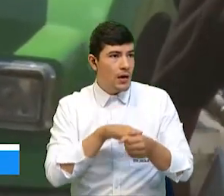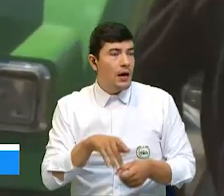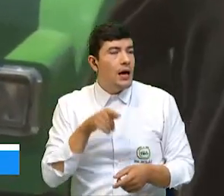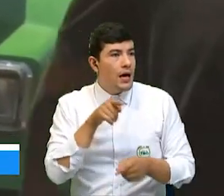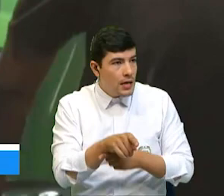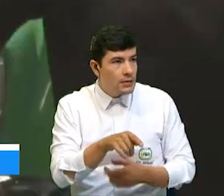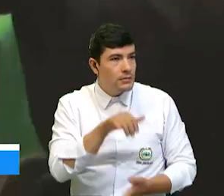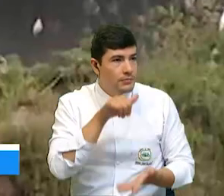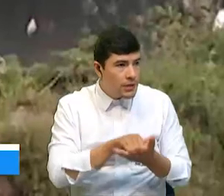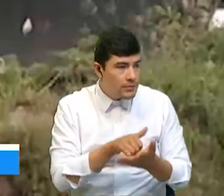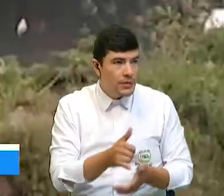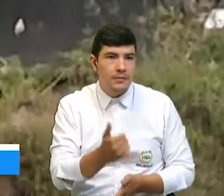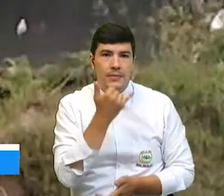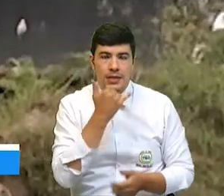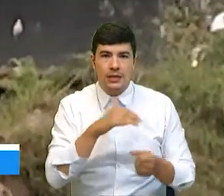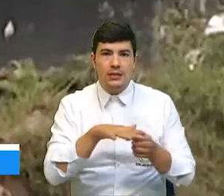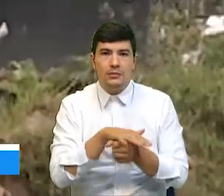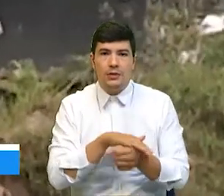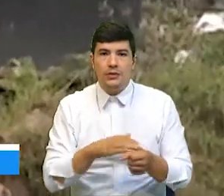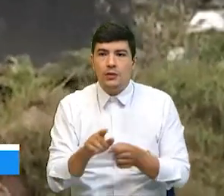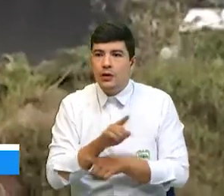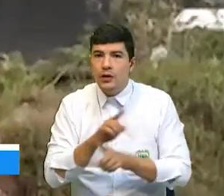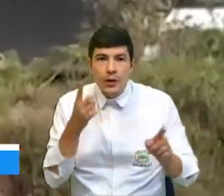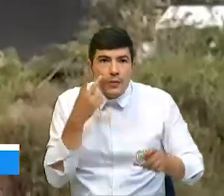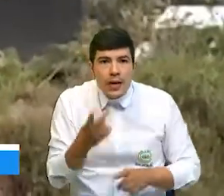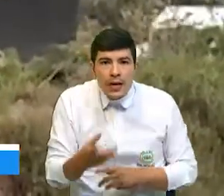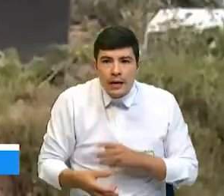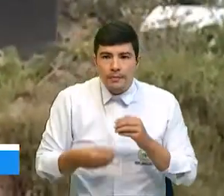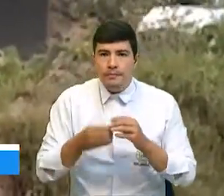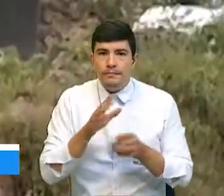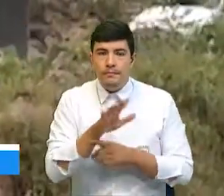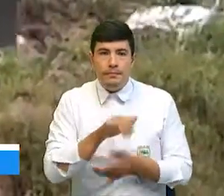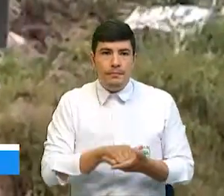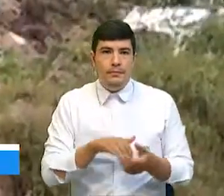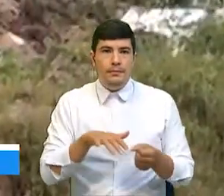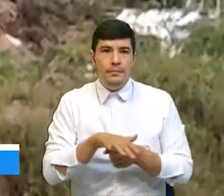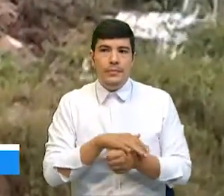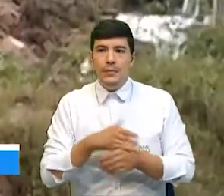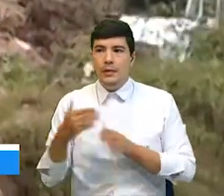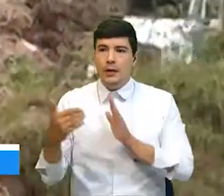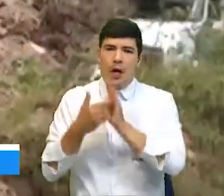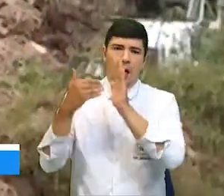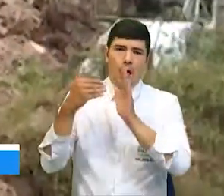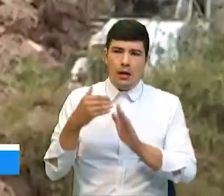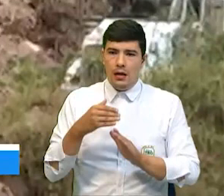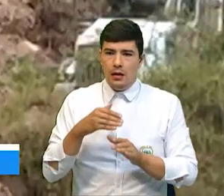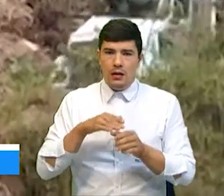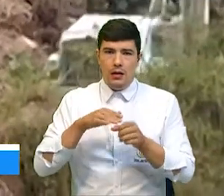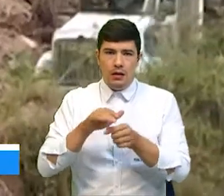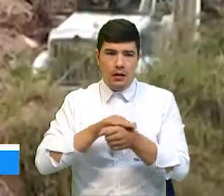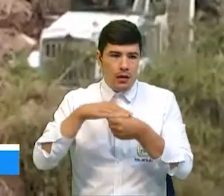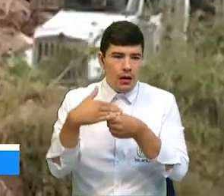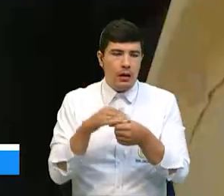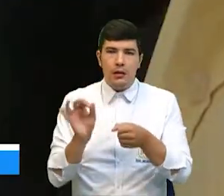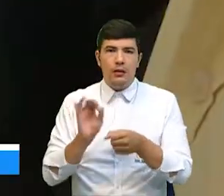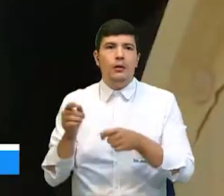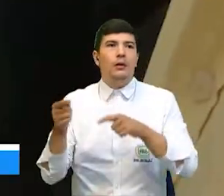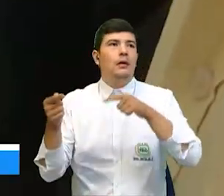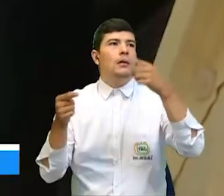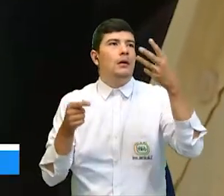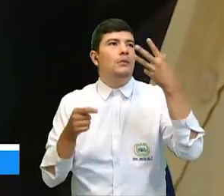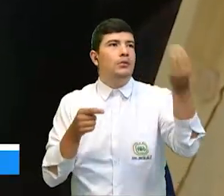Eso es lo que pasa. Eso no hay más que verle ahí a usted que es contra nosotros, esa vaina, no, eso es contra el mismo gobierno y allá